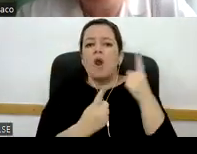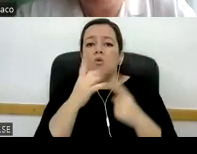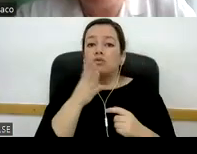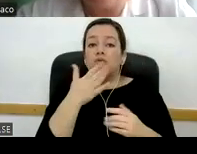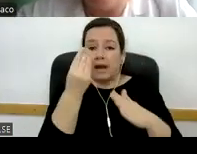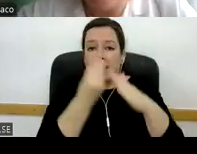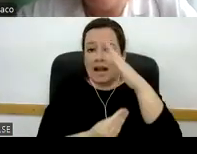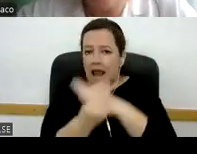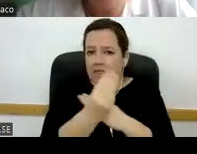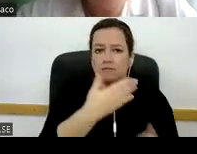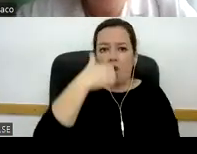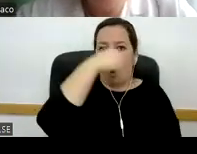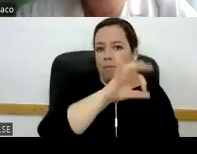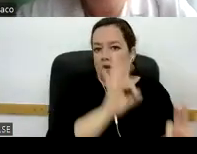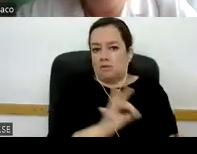nace hombre o mujer,